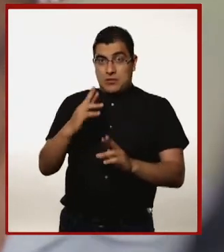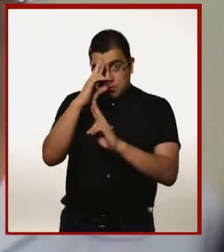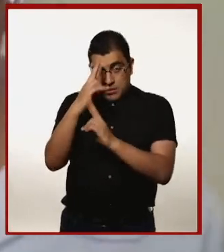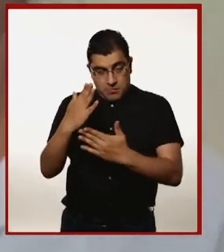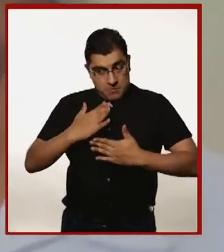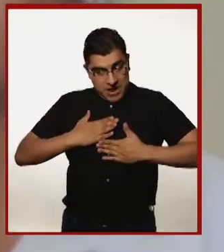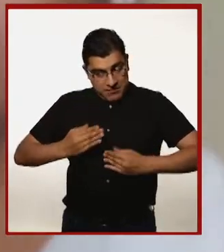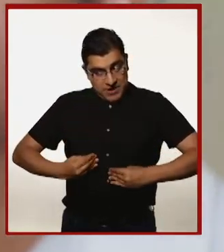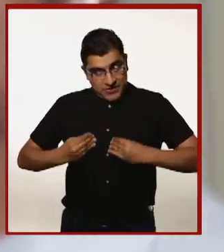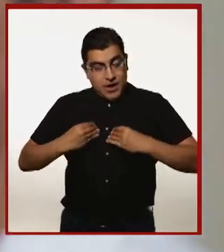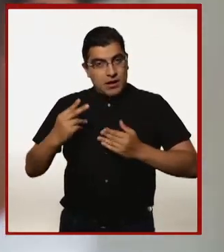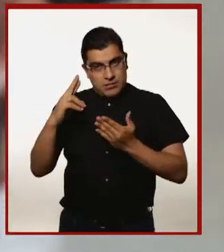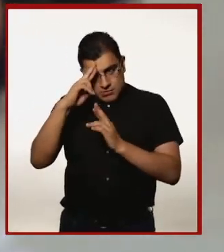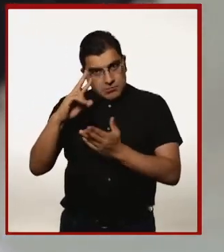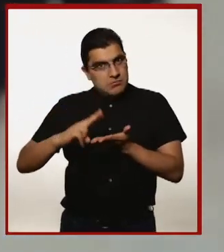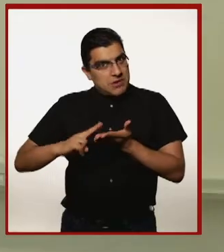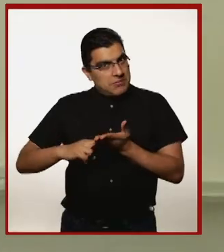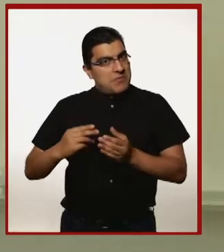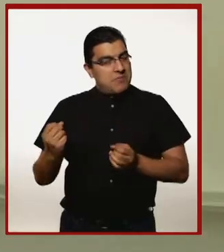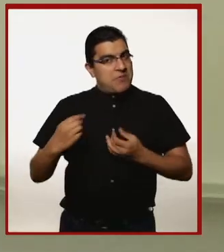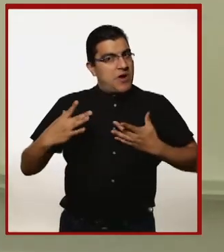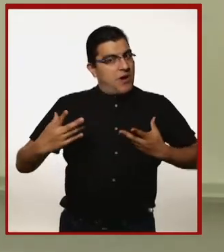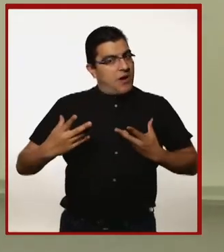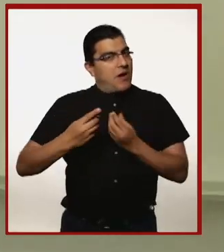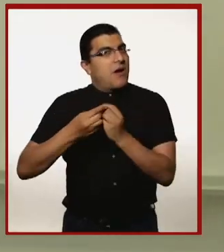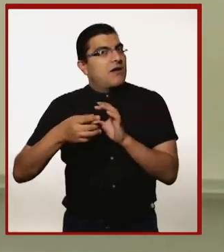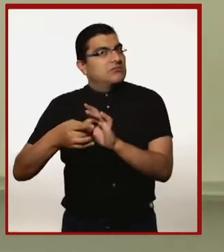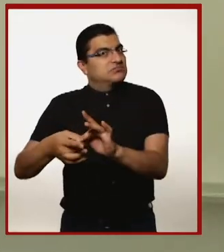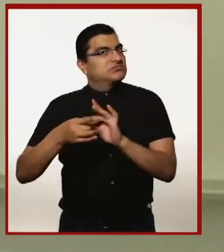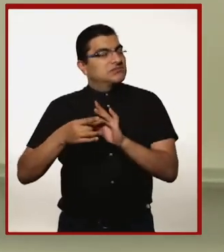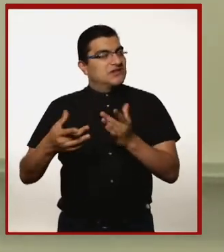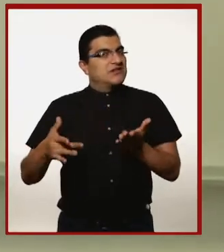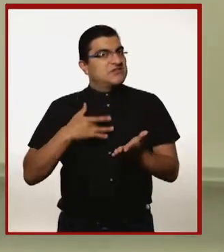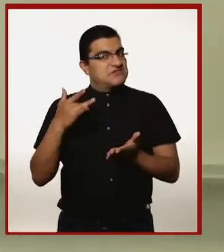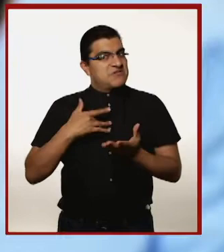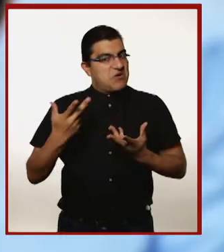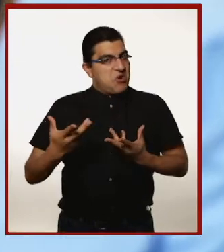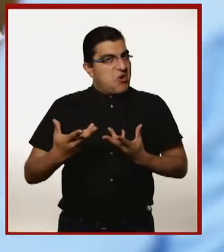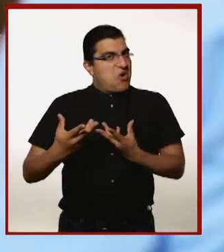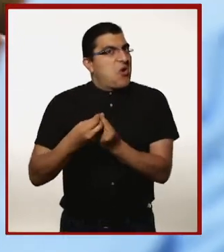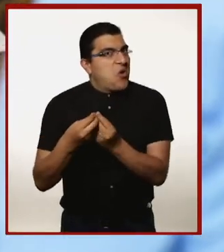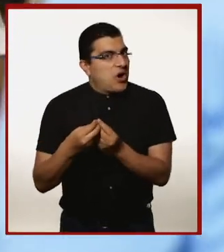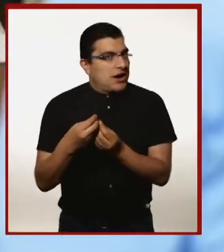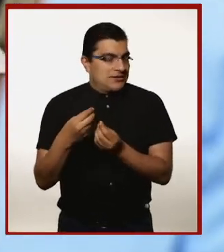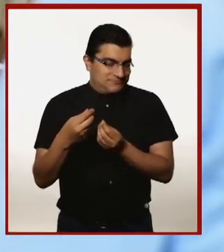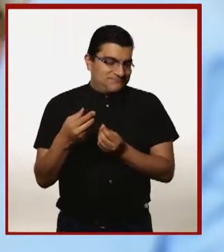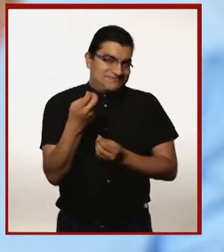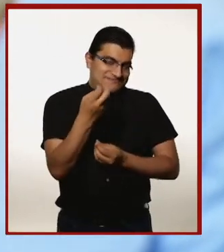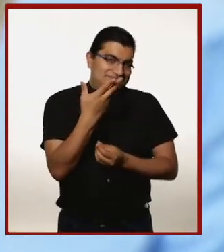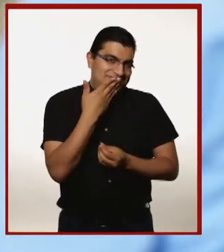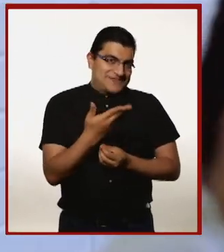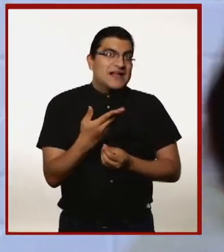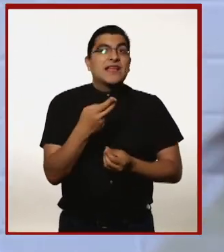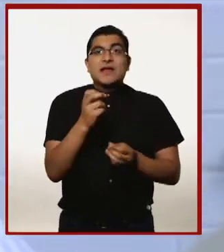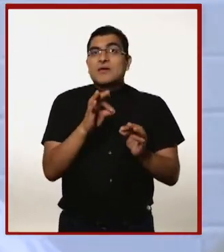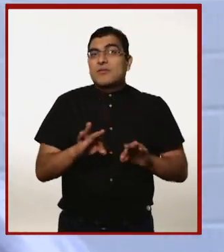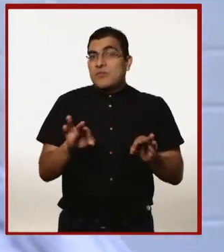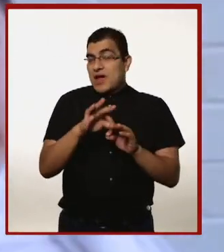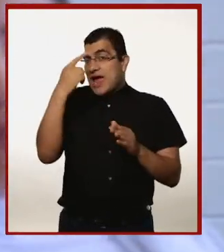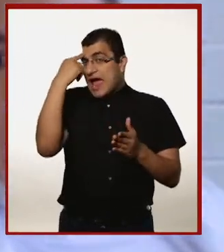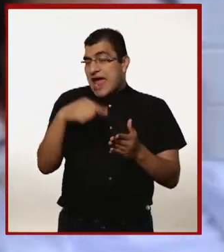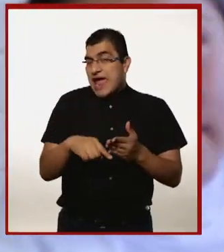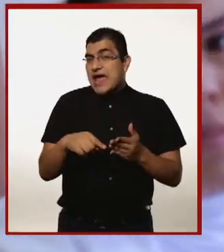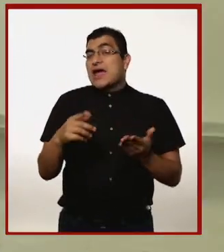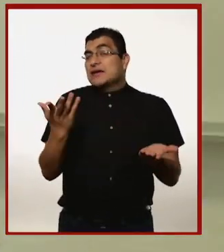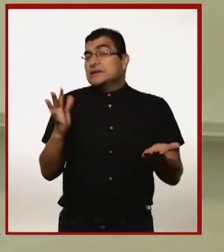reconocida, que me respetan, eso va a generar una cuestión emocional que me permite estar vinculada y sentir que formo parte de eso. Y bueno, también creo